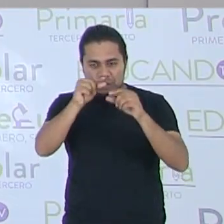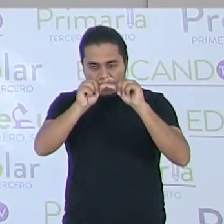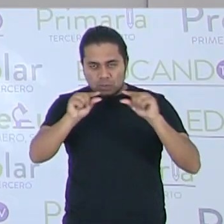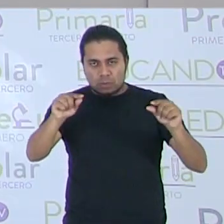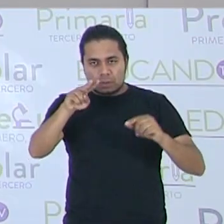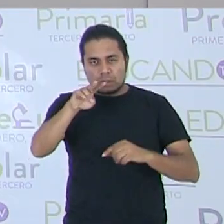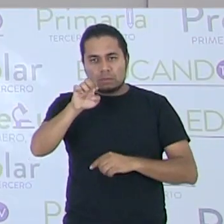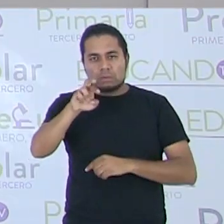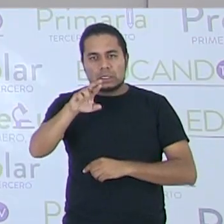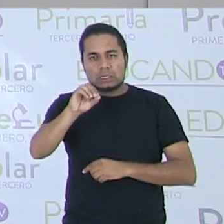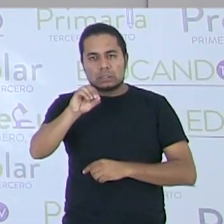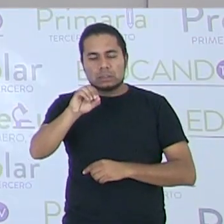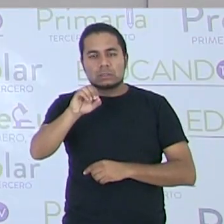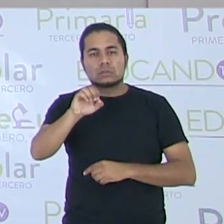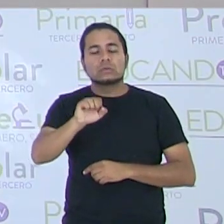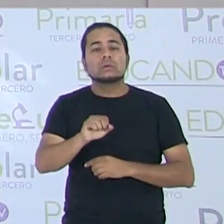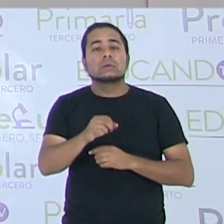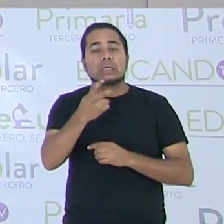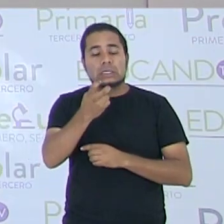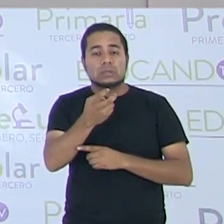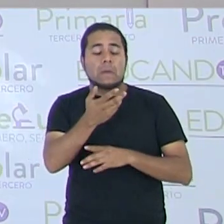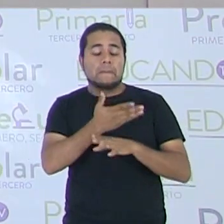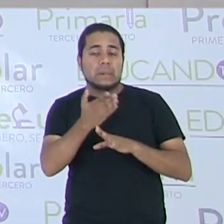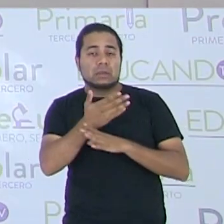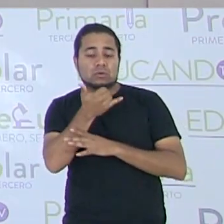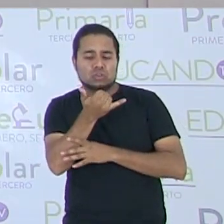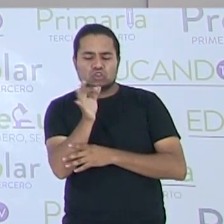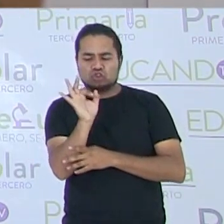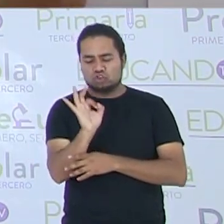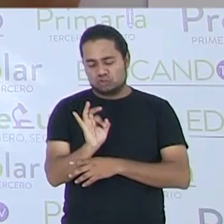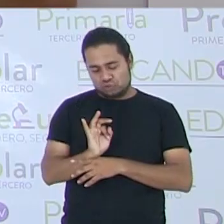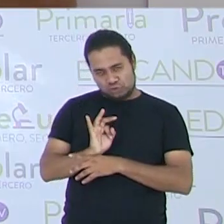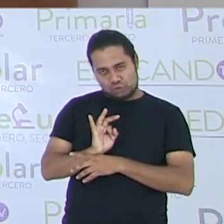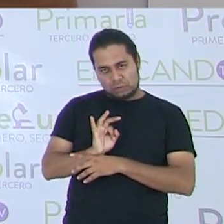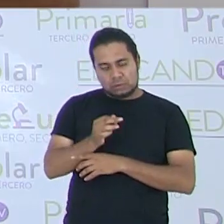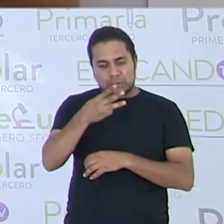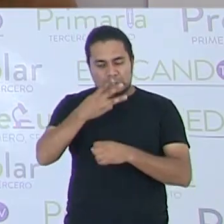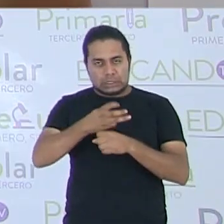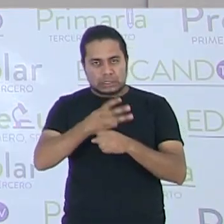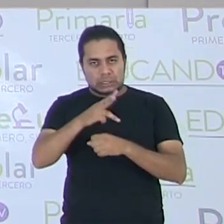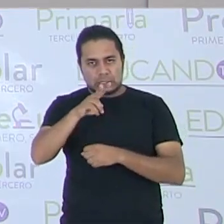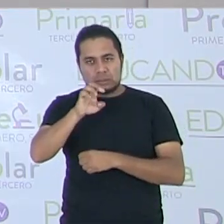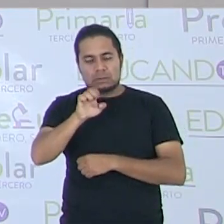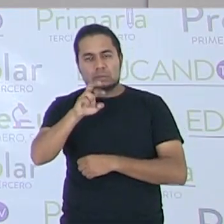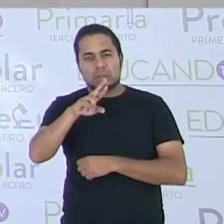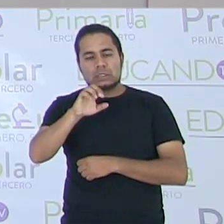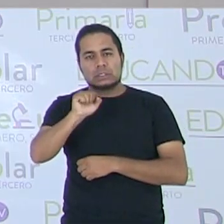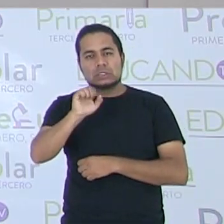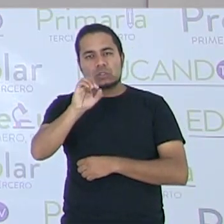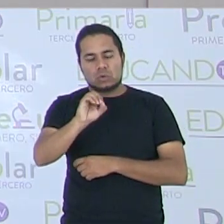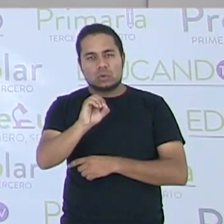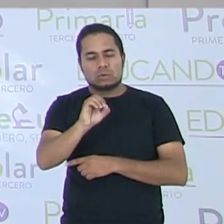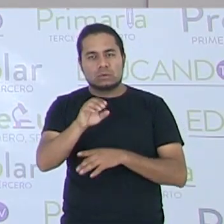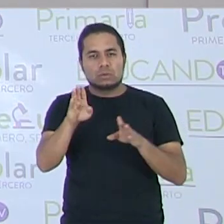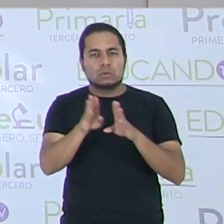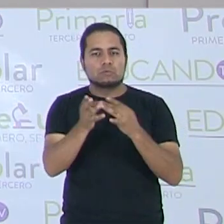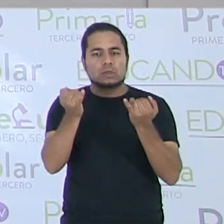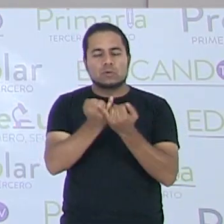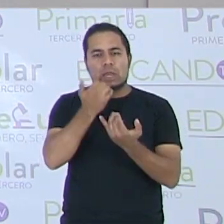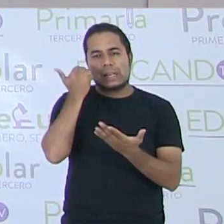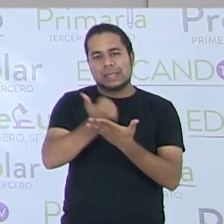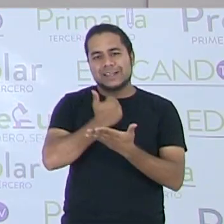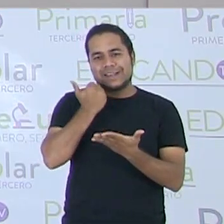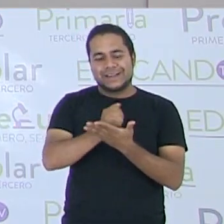verso. Era blanco y pequeñito, tercer verso. Como el grano